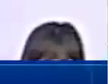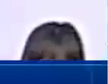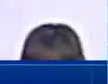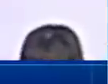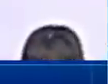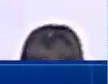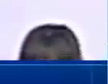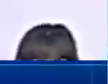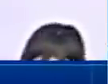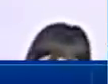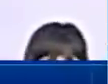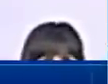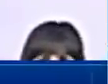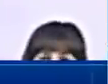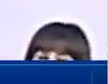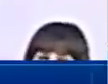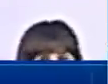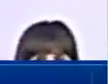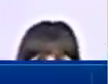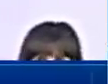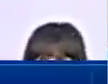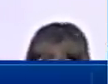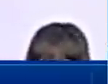De todas formas, simplemente